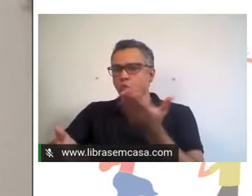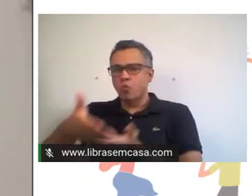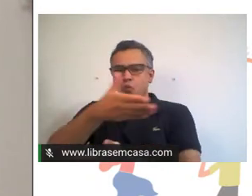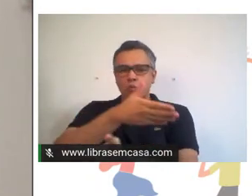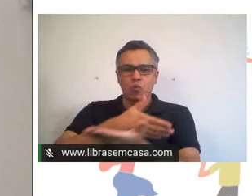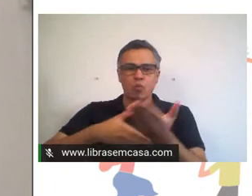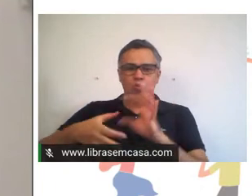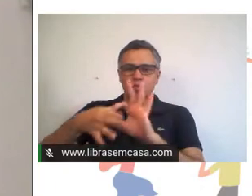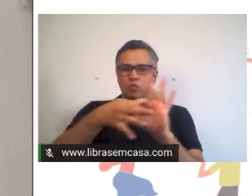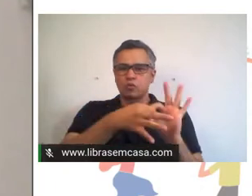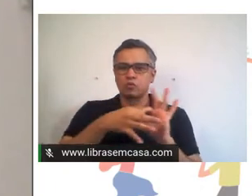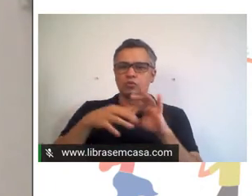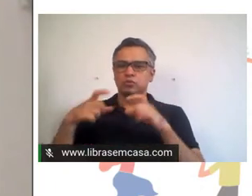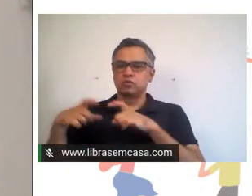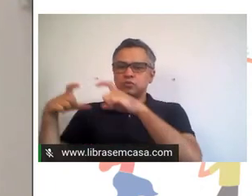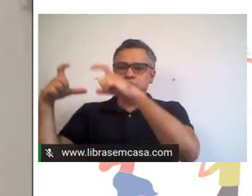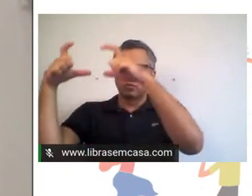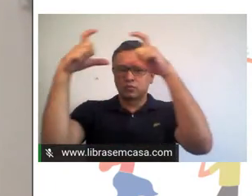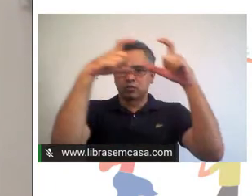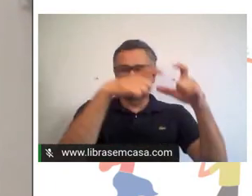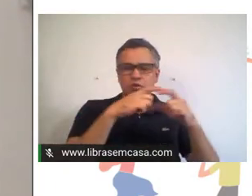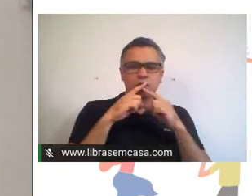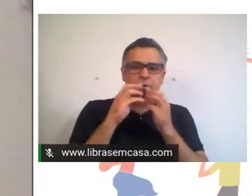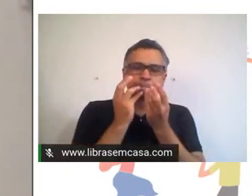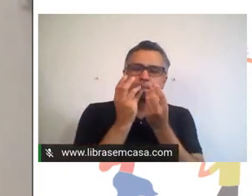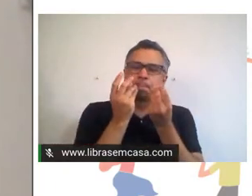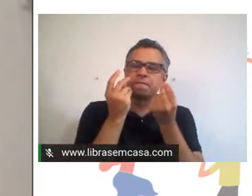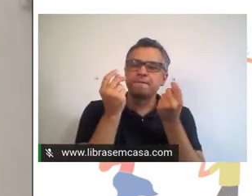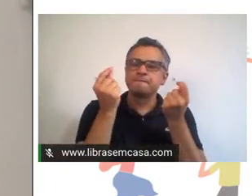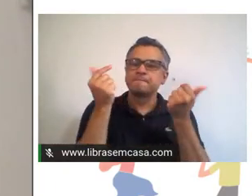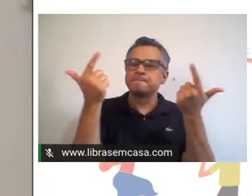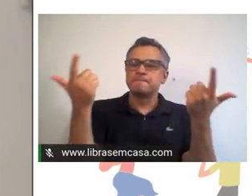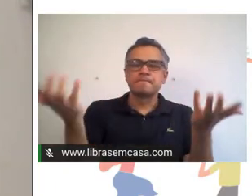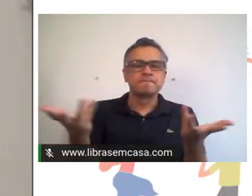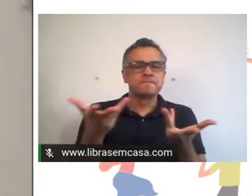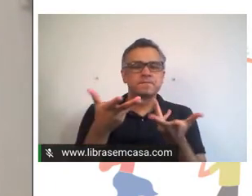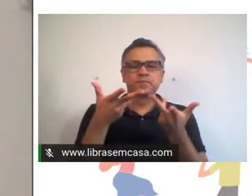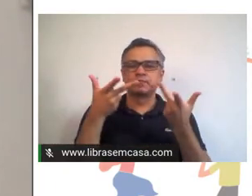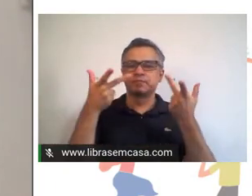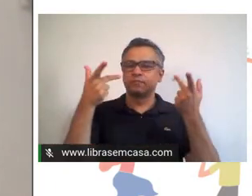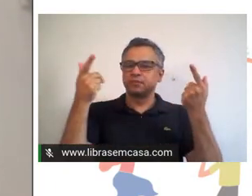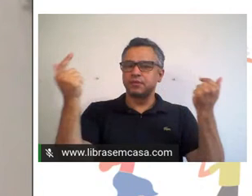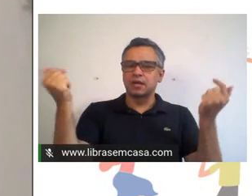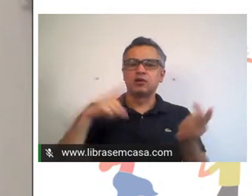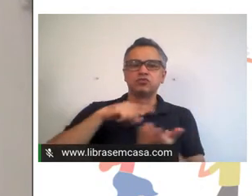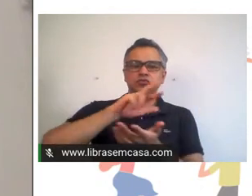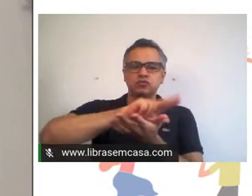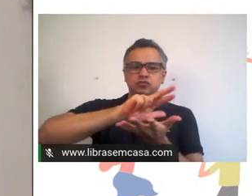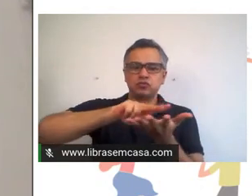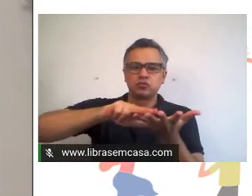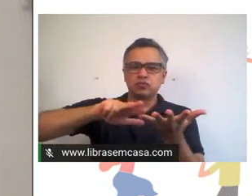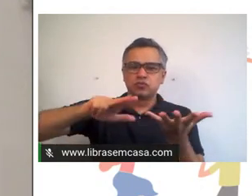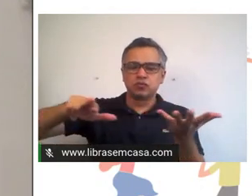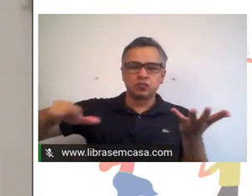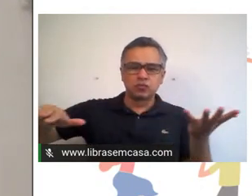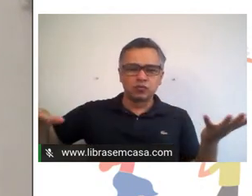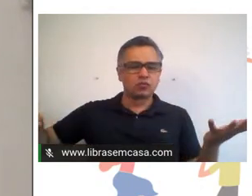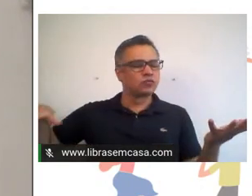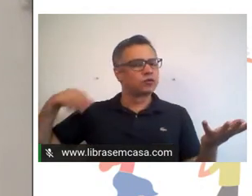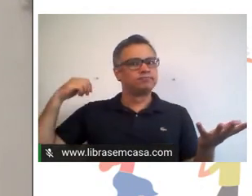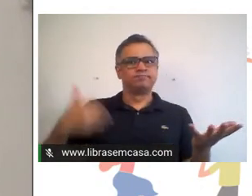los territorios los sabores más increíbles y las variedades y la diversidad